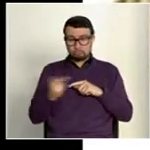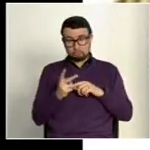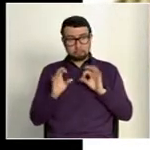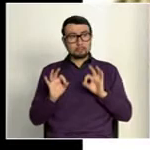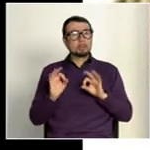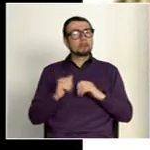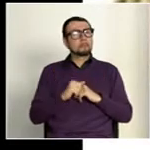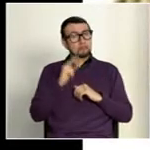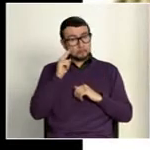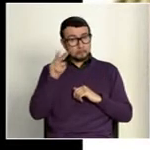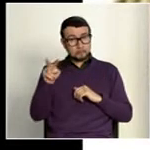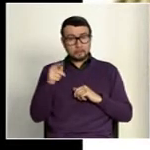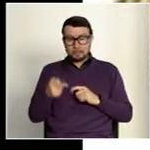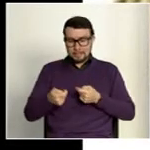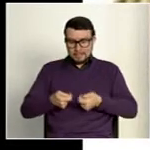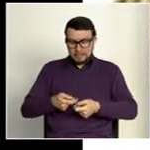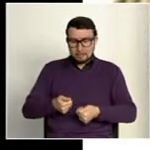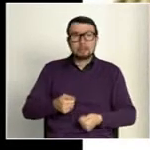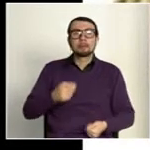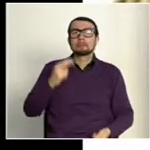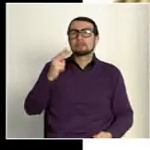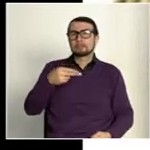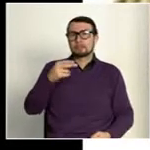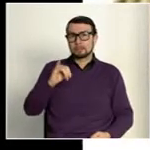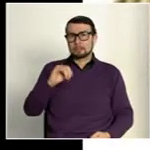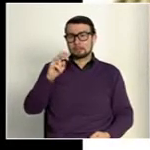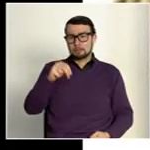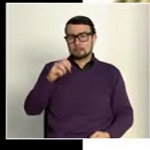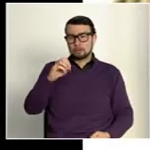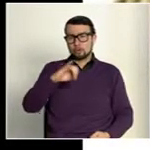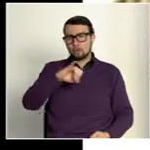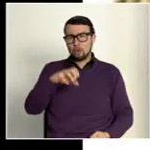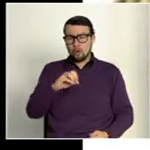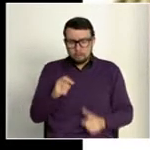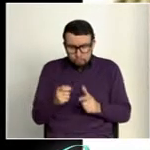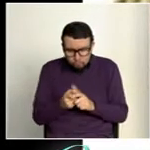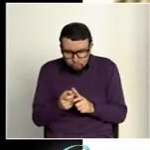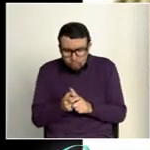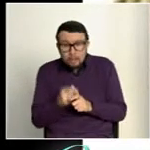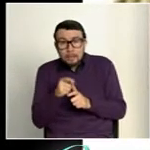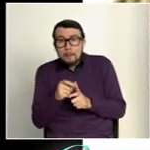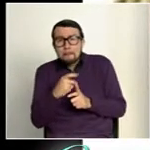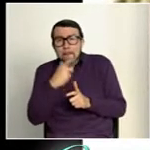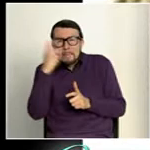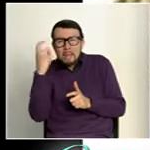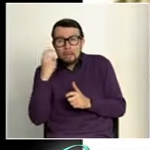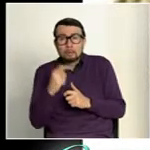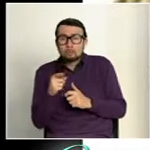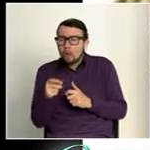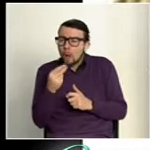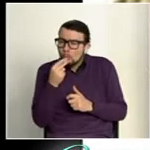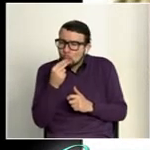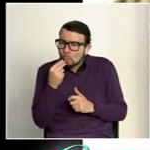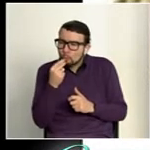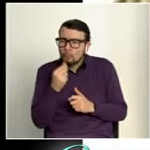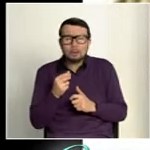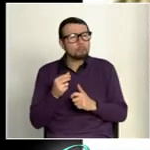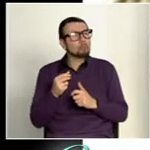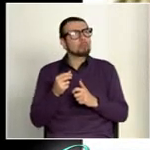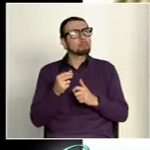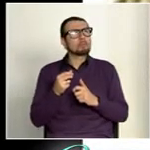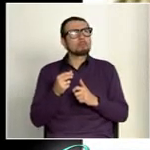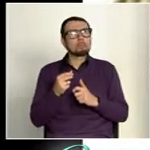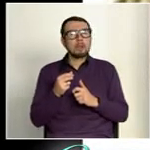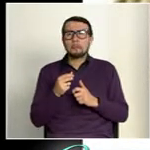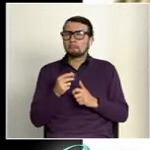vemos en la pantalla semillas de hinojo, que es una semillita pequeña, blanquita, Ustedes la prueban y saben como a un